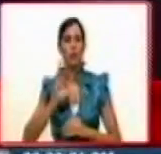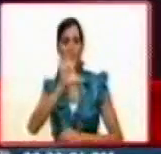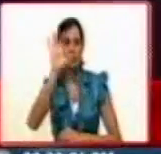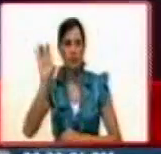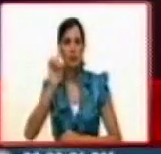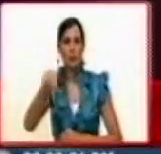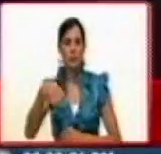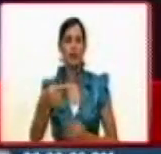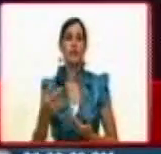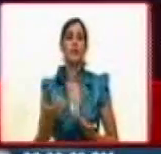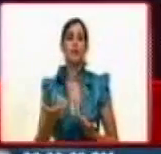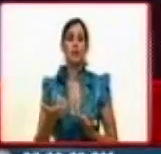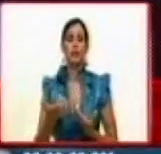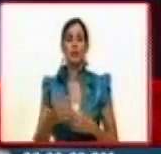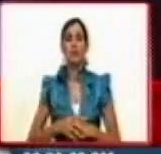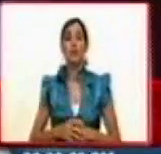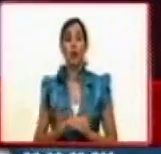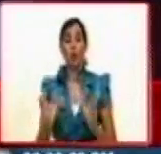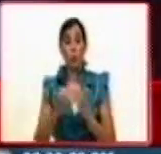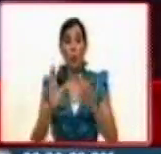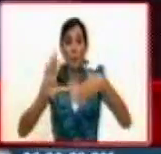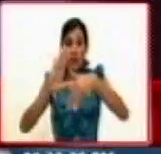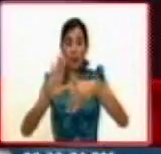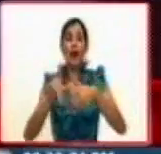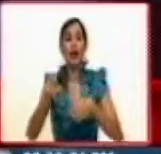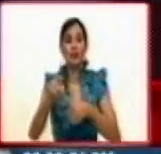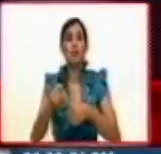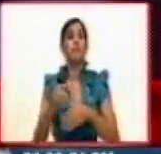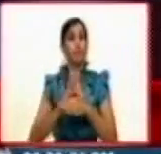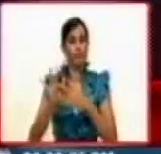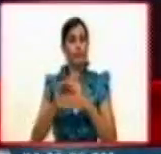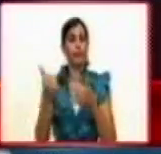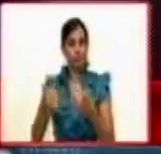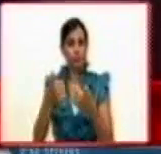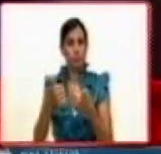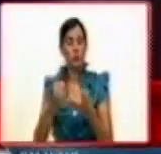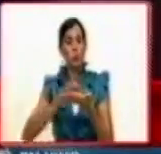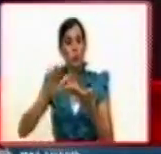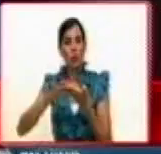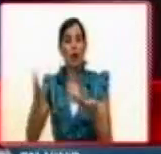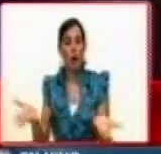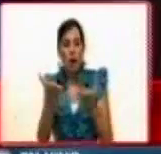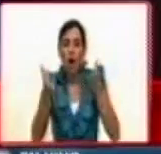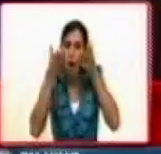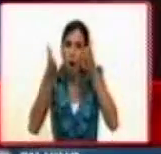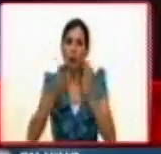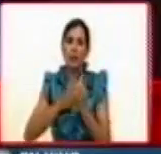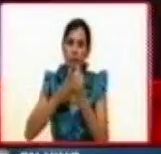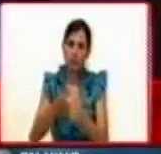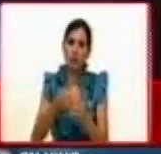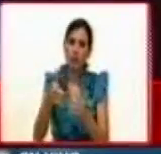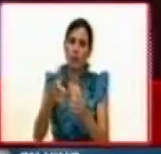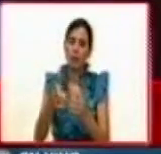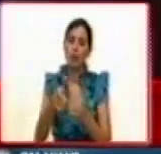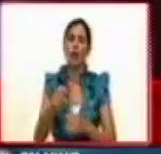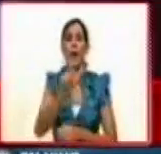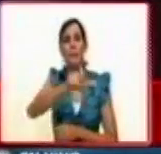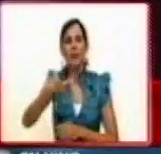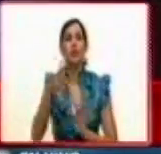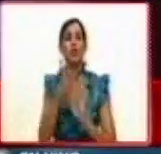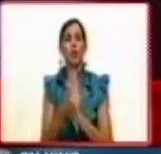sistema interamericano, son herramientas de trabajo útiles para orientar a nuestros organismos y países en compromisos